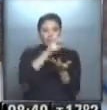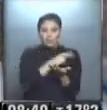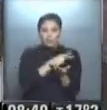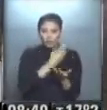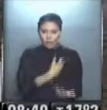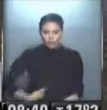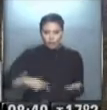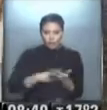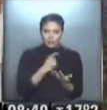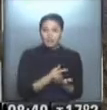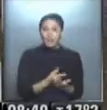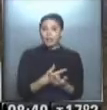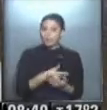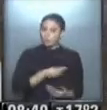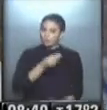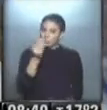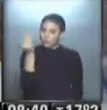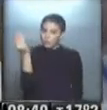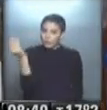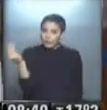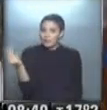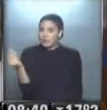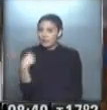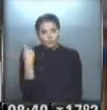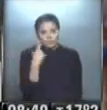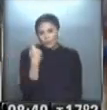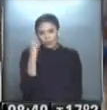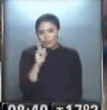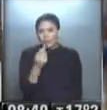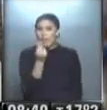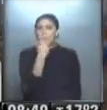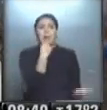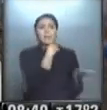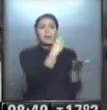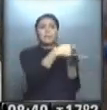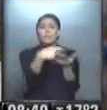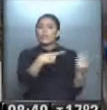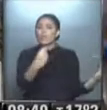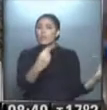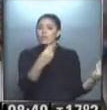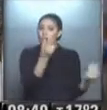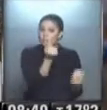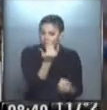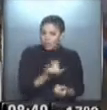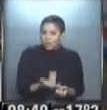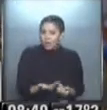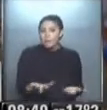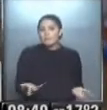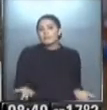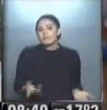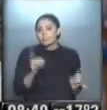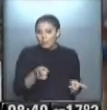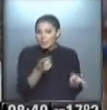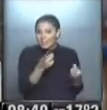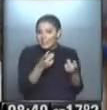gobierno de la Ciudad de Buenos Aires, que muchas veces no sabemos muy bien cómo gasta la plata. Es una ciudad con recursos, pero es una ciudad con